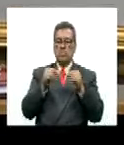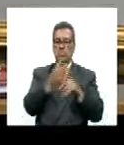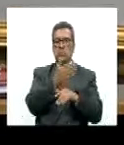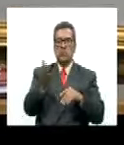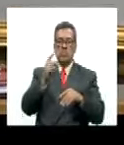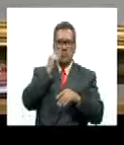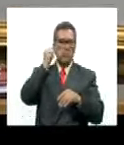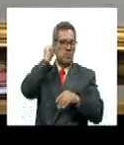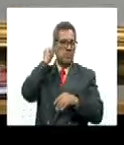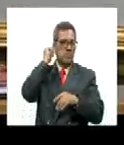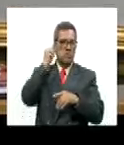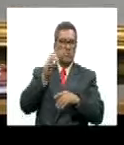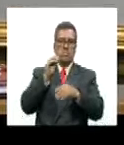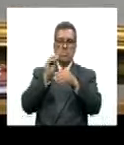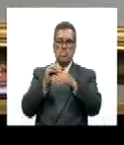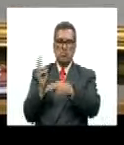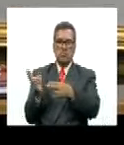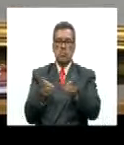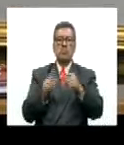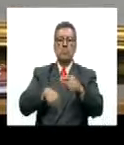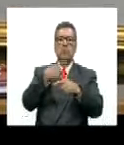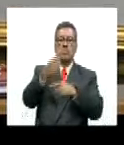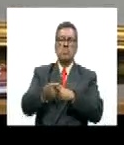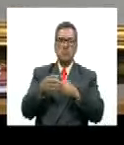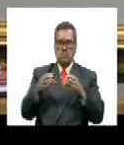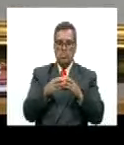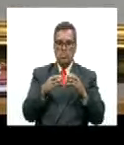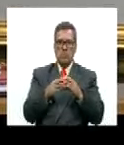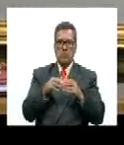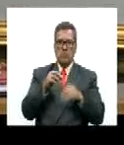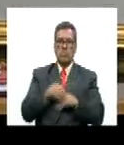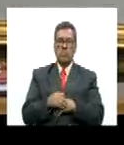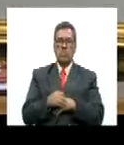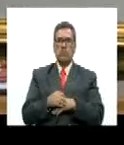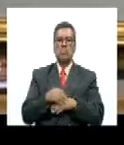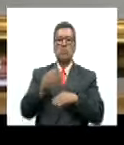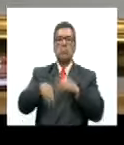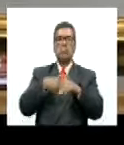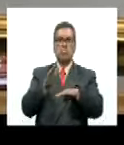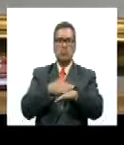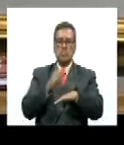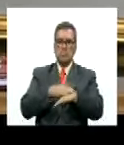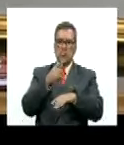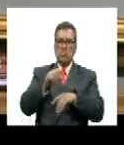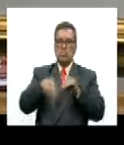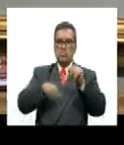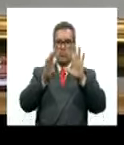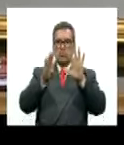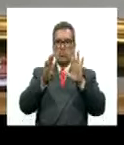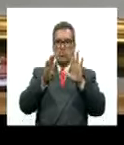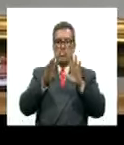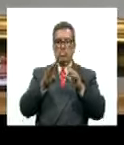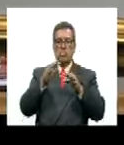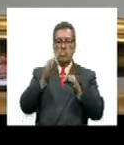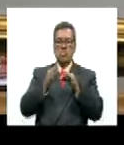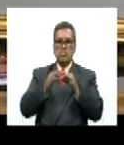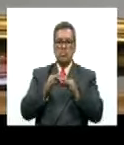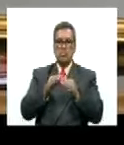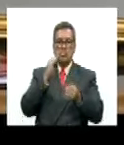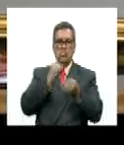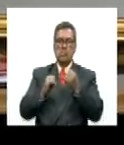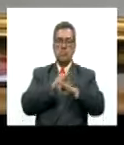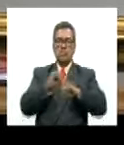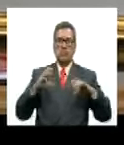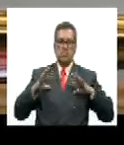y todos convocados para la próxima sesión ordinaria el próximo día jueves 19 de septiembre. Se acabaron